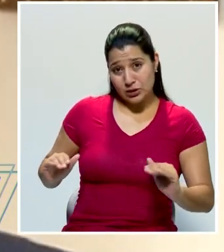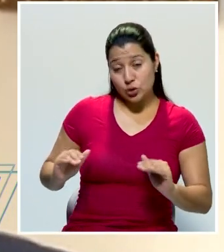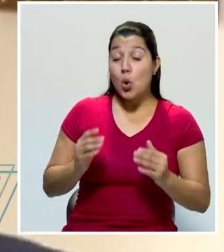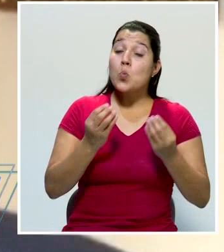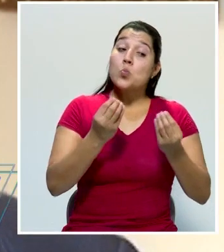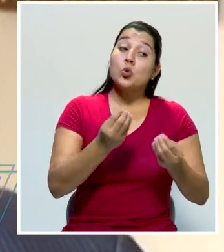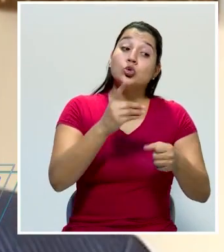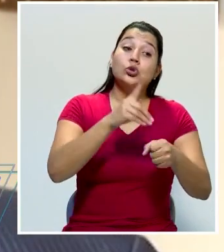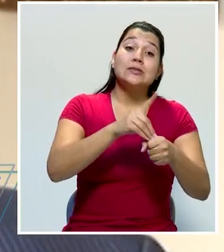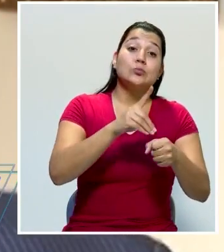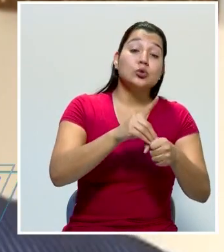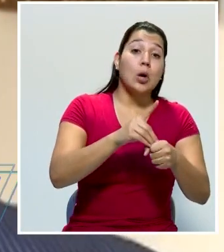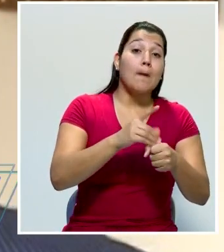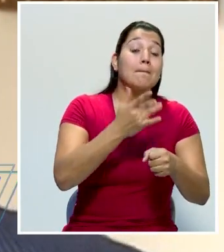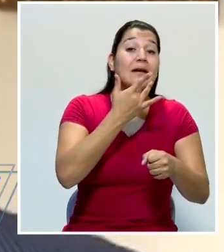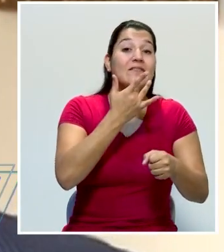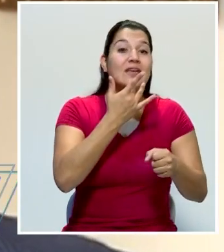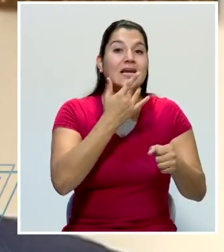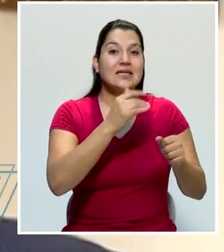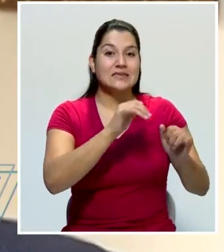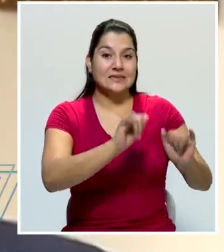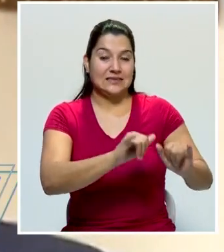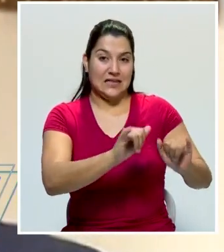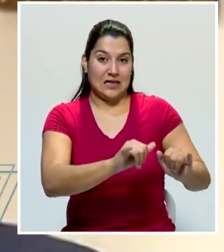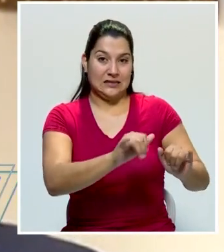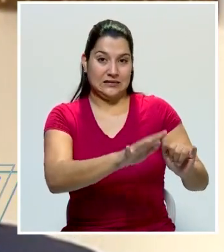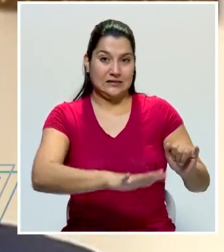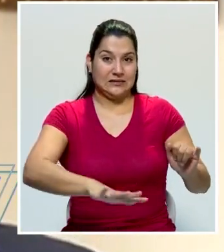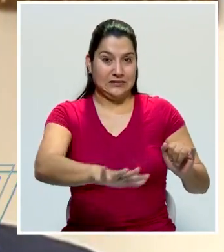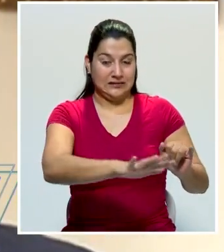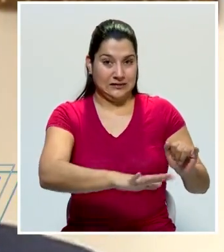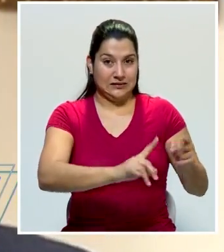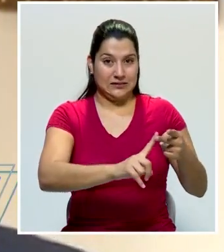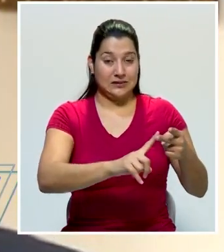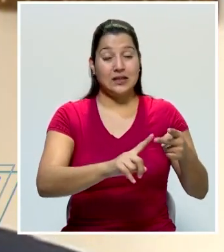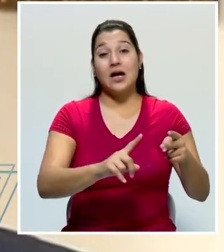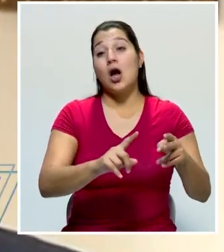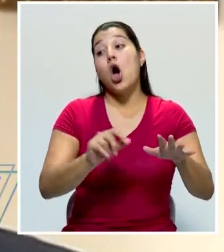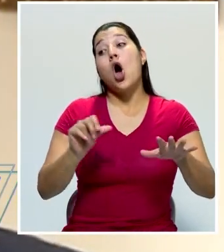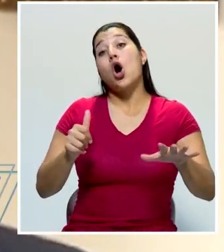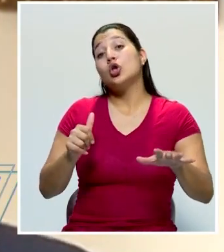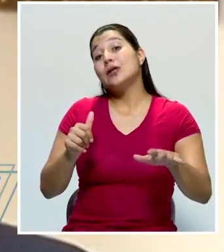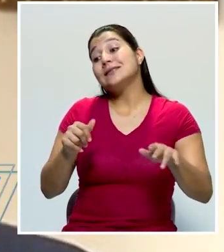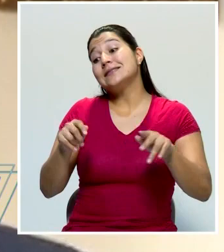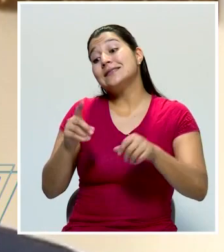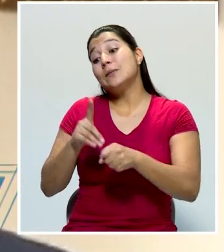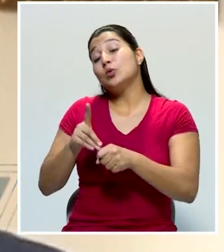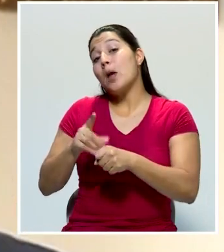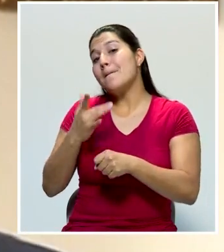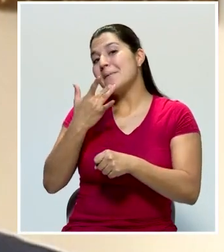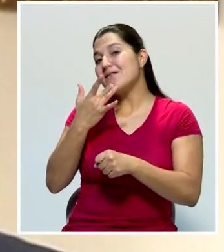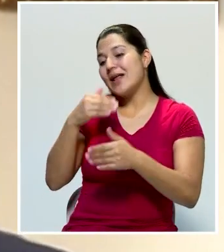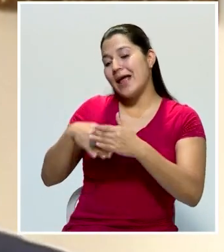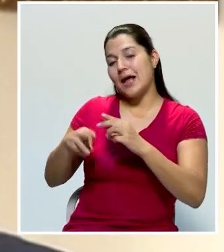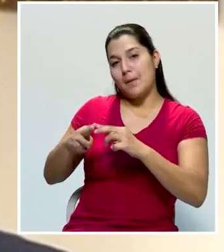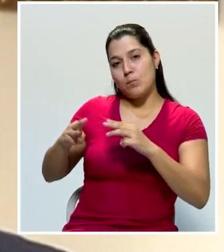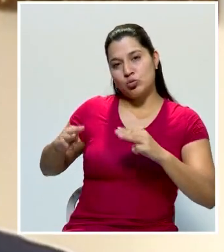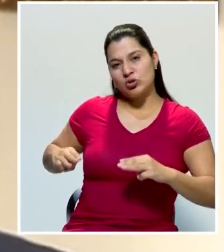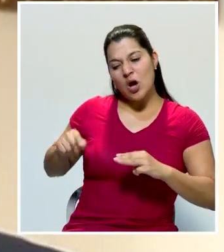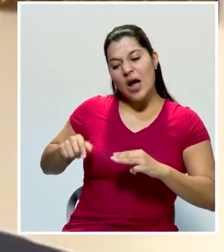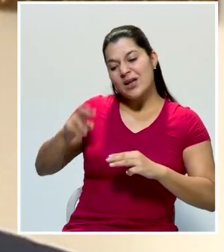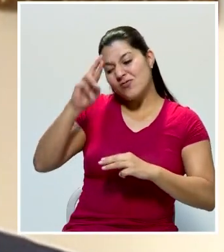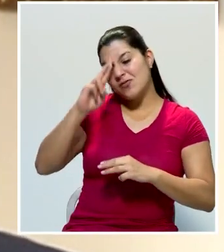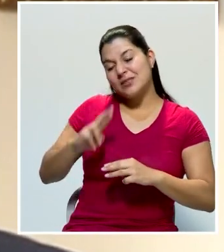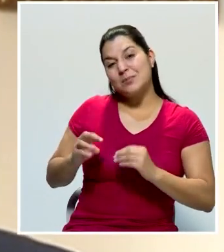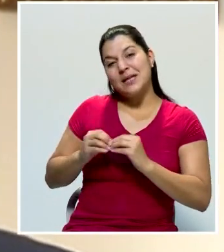aquí, otro sector que prefieren estar allá en el museo porque dicen que hay un mejor